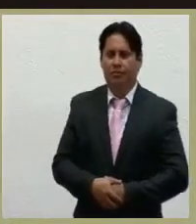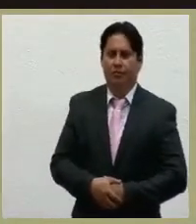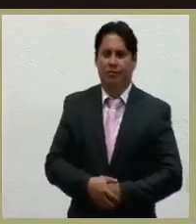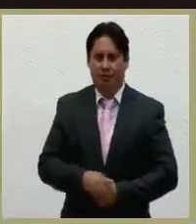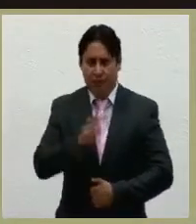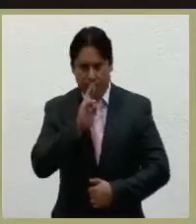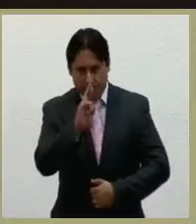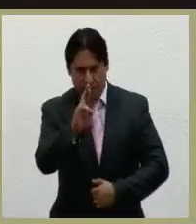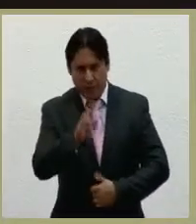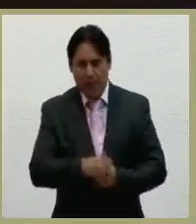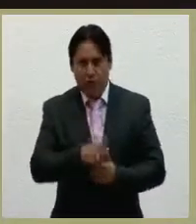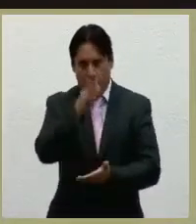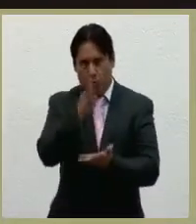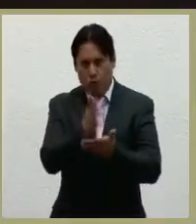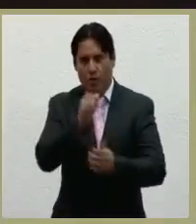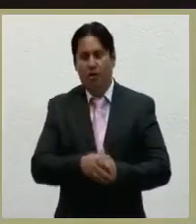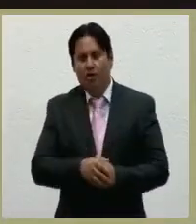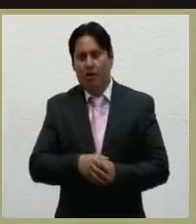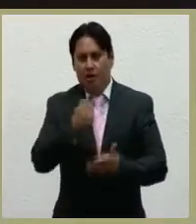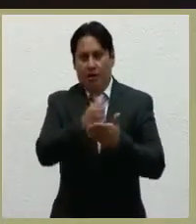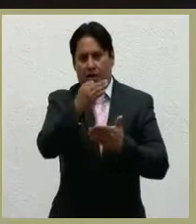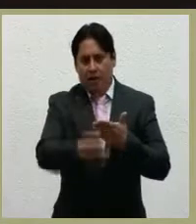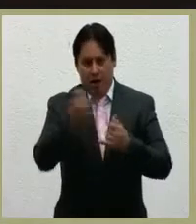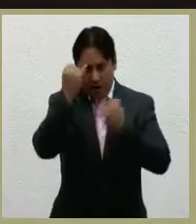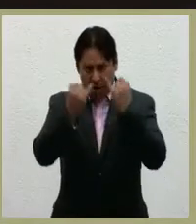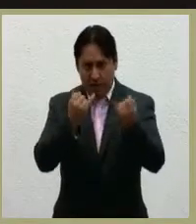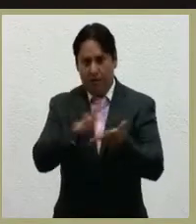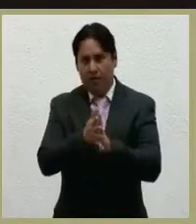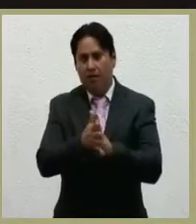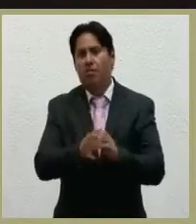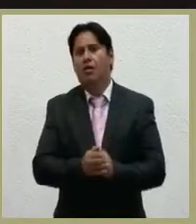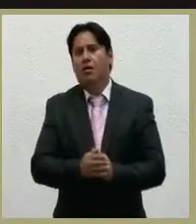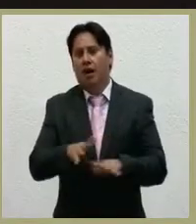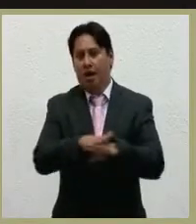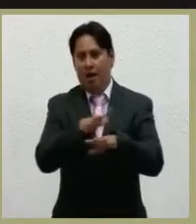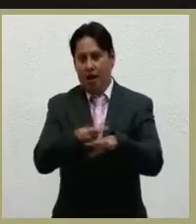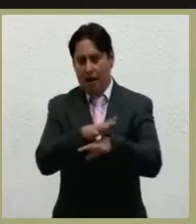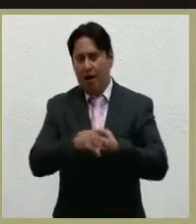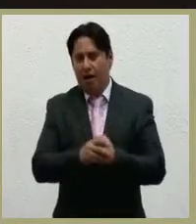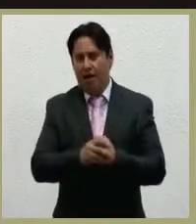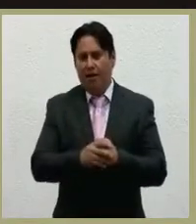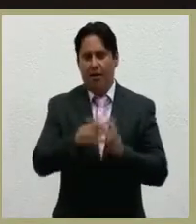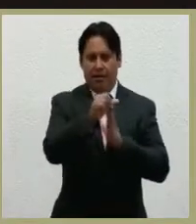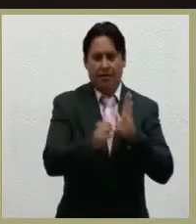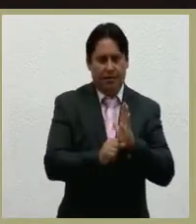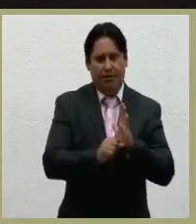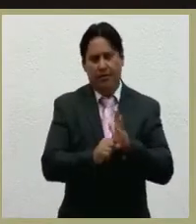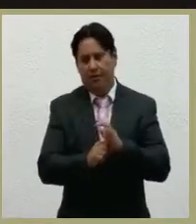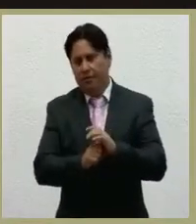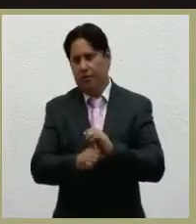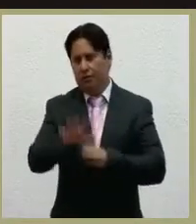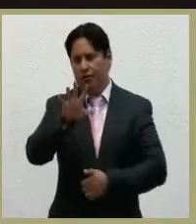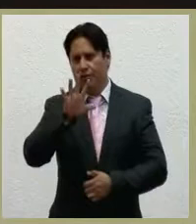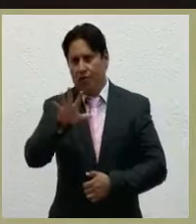Resolutivo. Resolutivo único. Es de aprobarse la iniciativa de decreto por el que se reforma la fracción décima del artículo 5 de la Ley